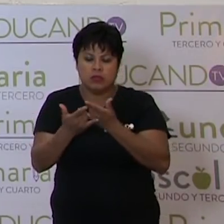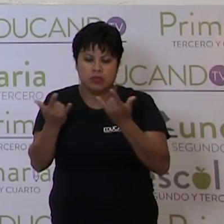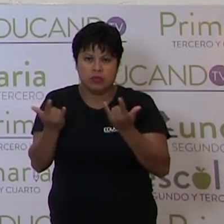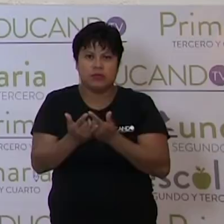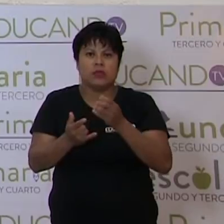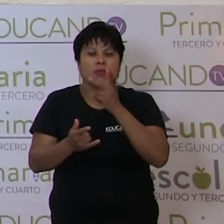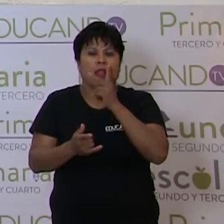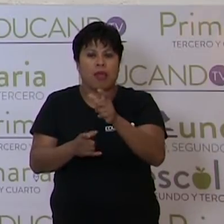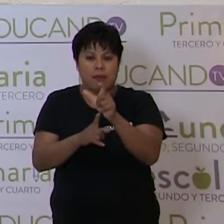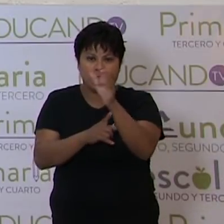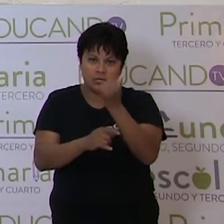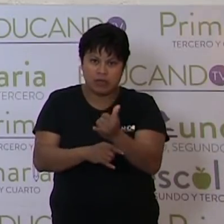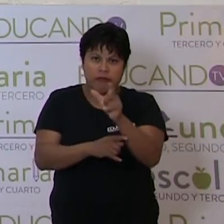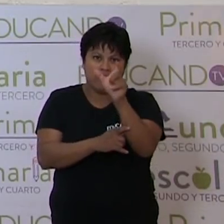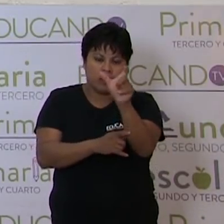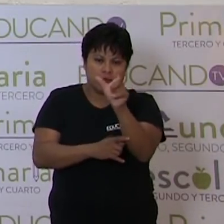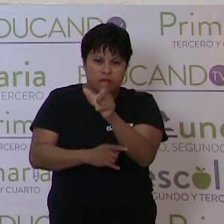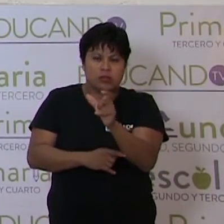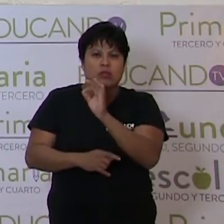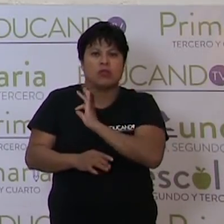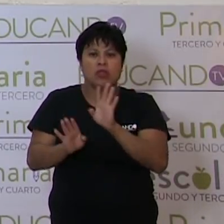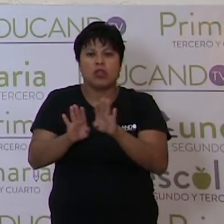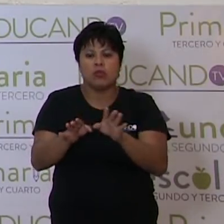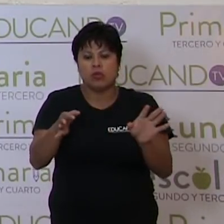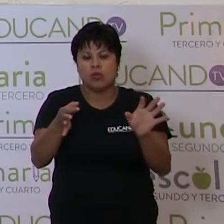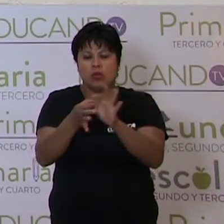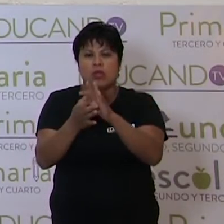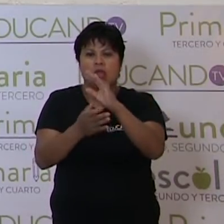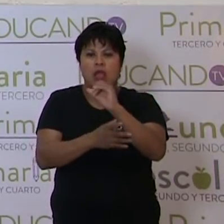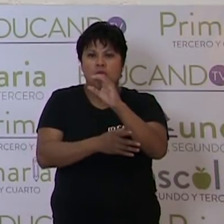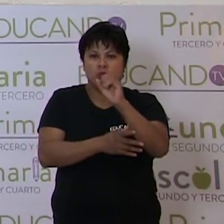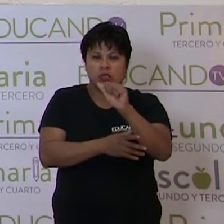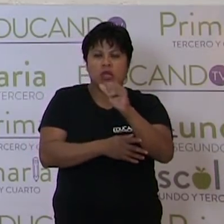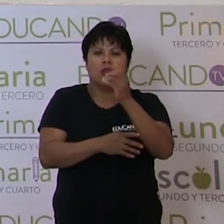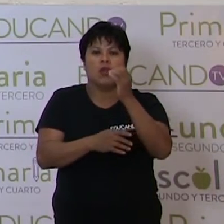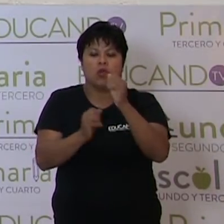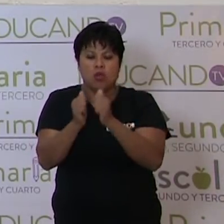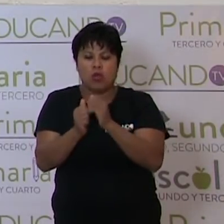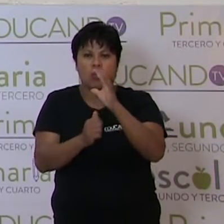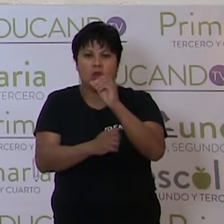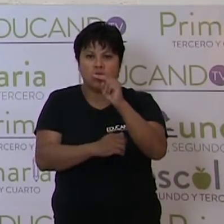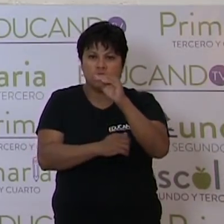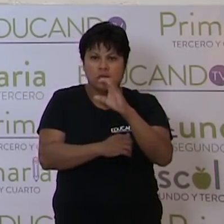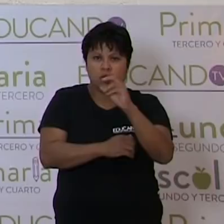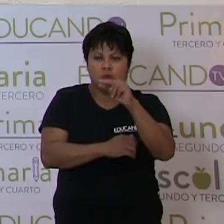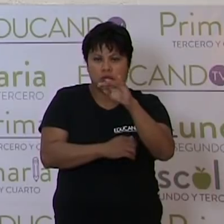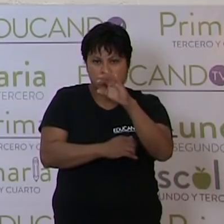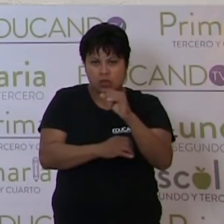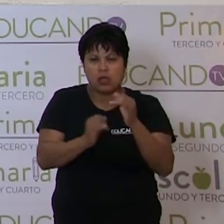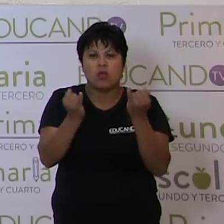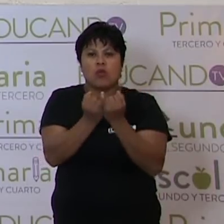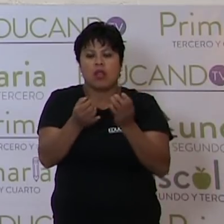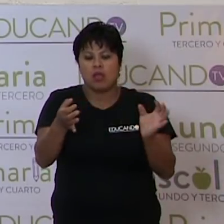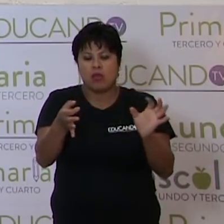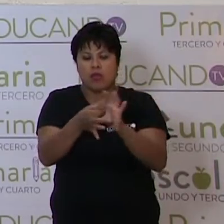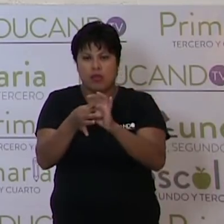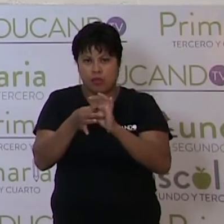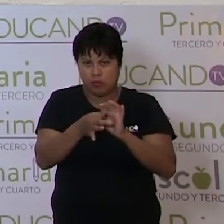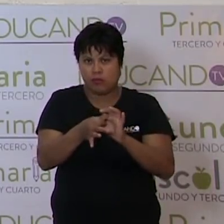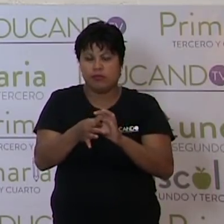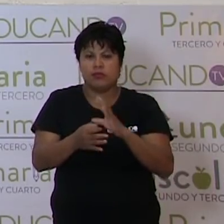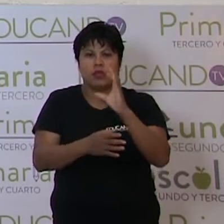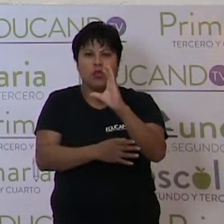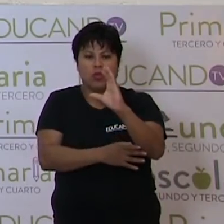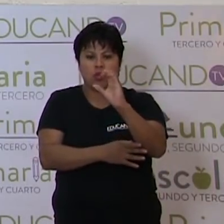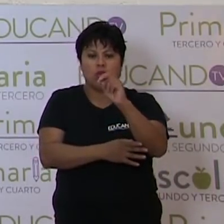y frases que unen causas con consecuencias, que también se llaman conectores. Quiero